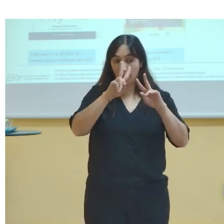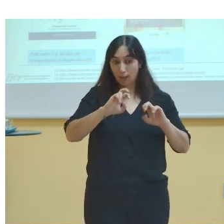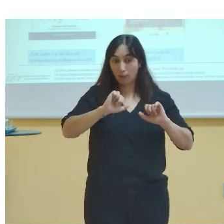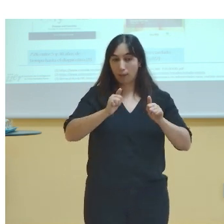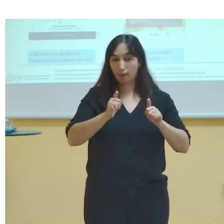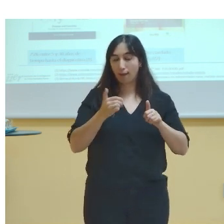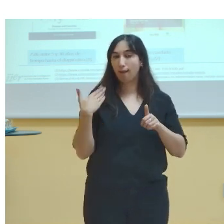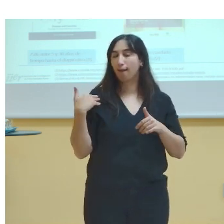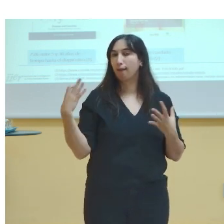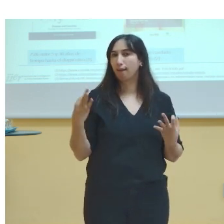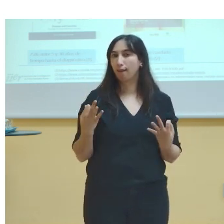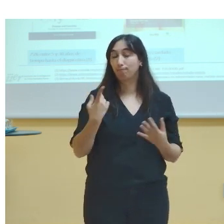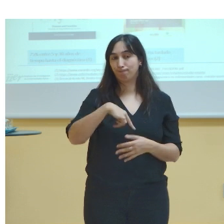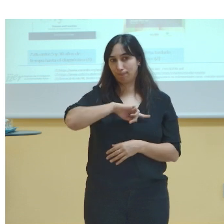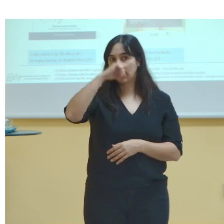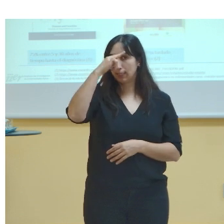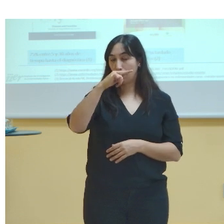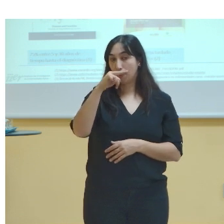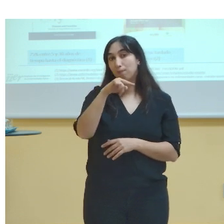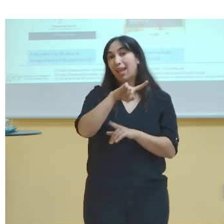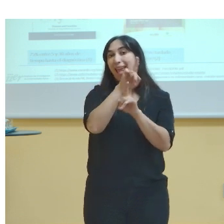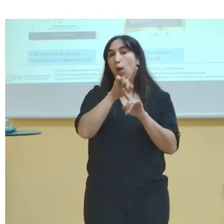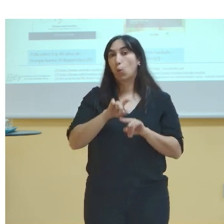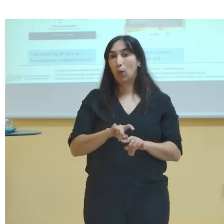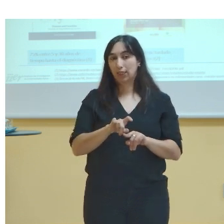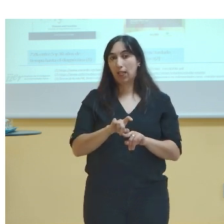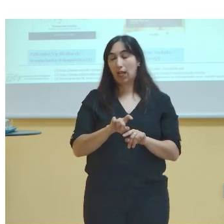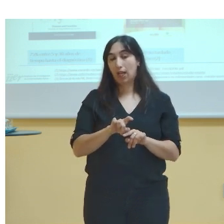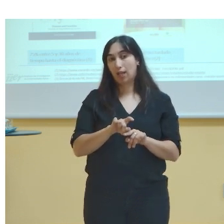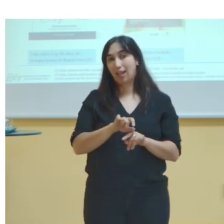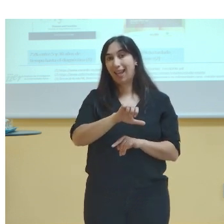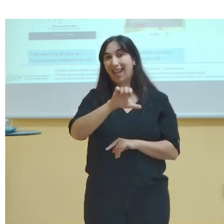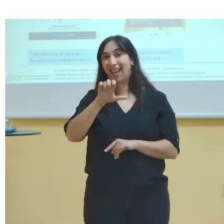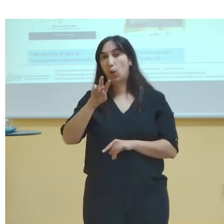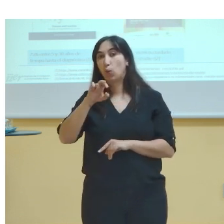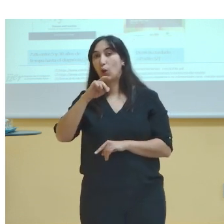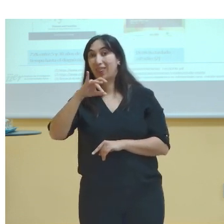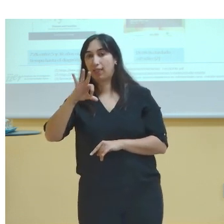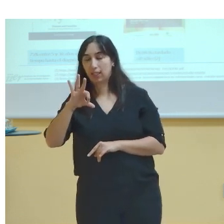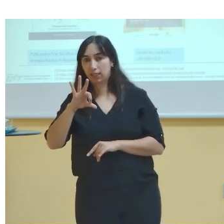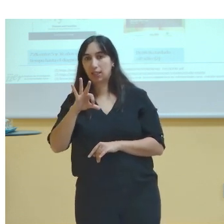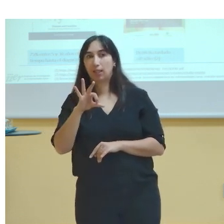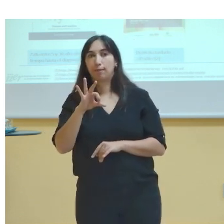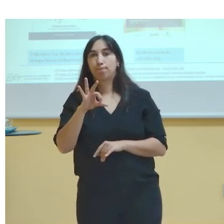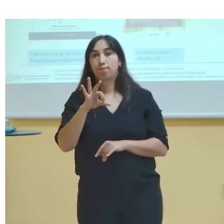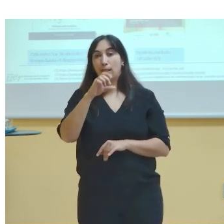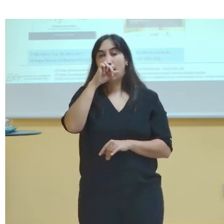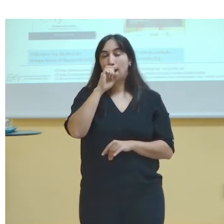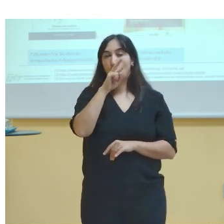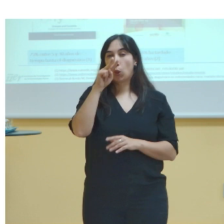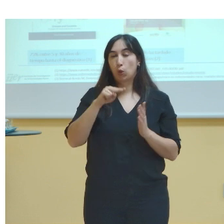investigación? Conocíamos que la encuesta de Eurordis ya hablaba en el